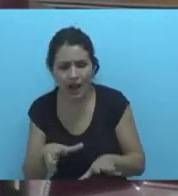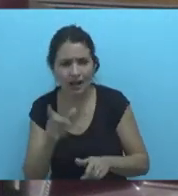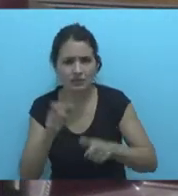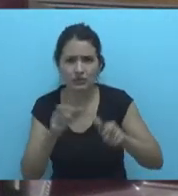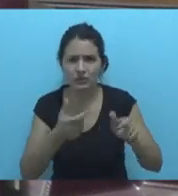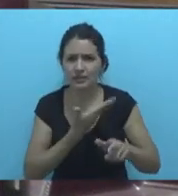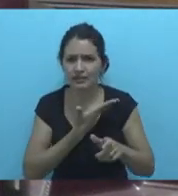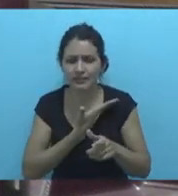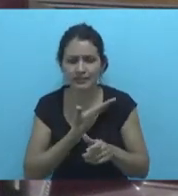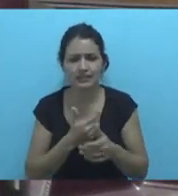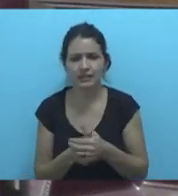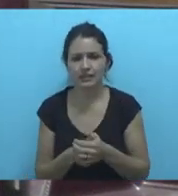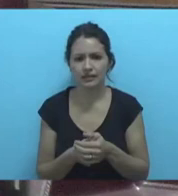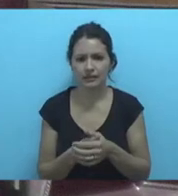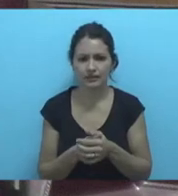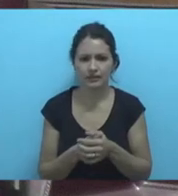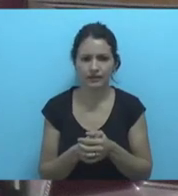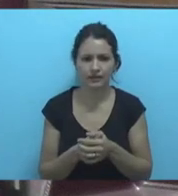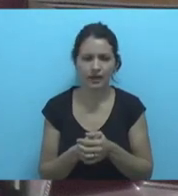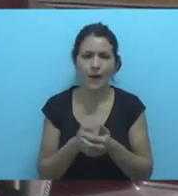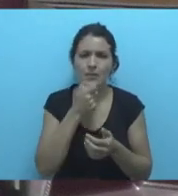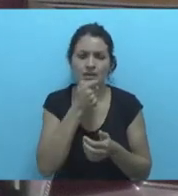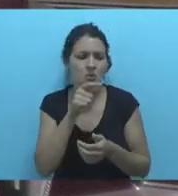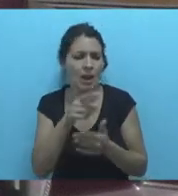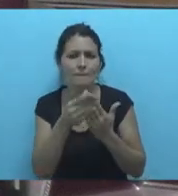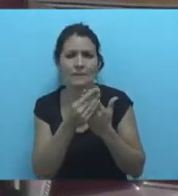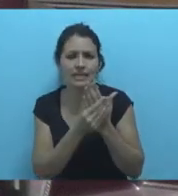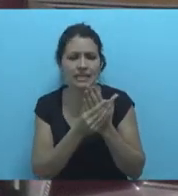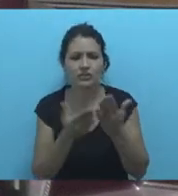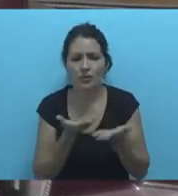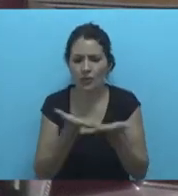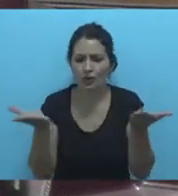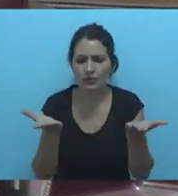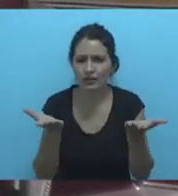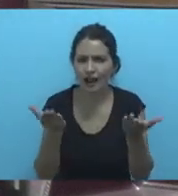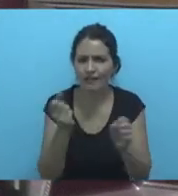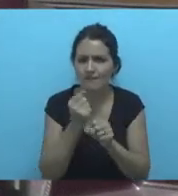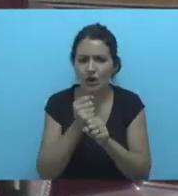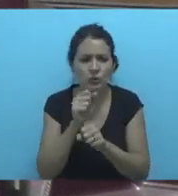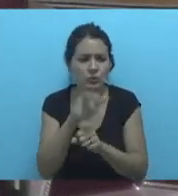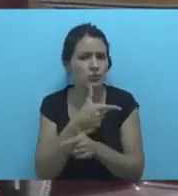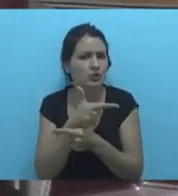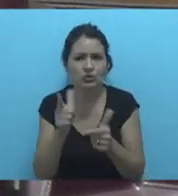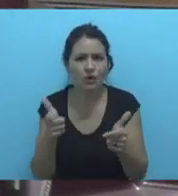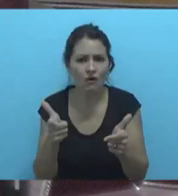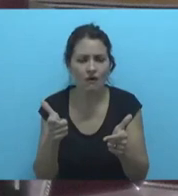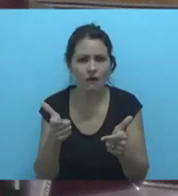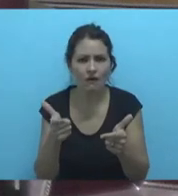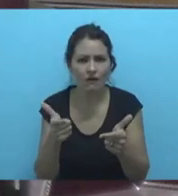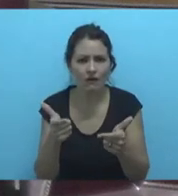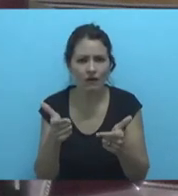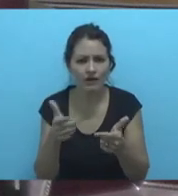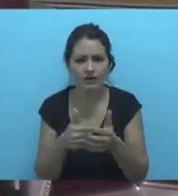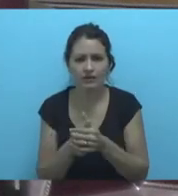autodefine como de primera A, pero no puede mostrar ni un solo dato positivo de su gestión. Un ministro que ha logrado,